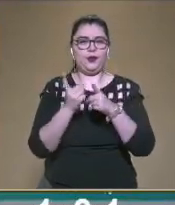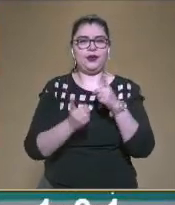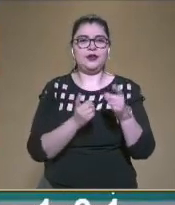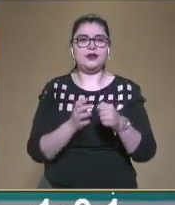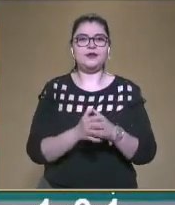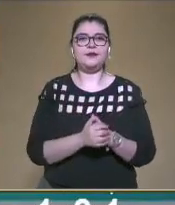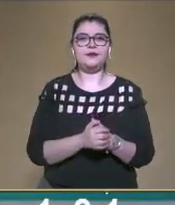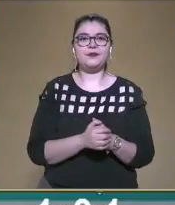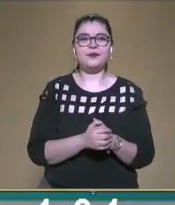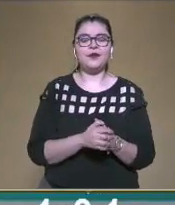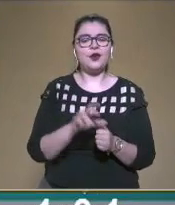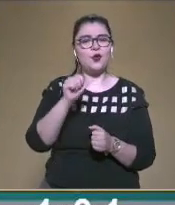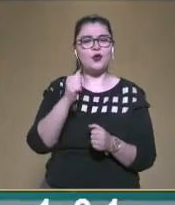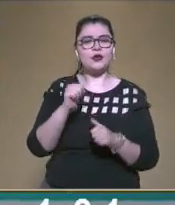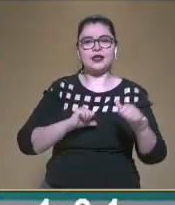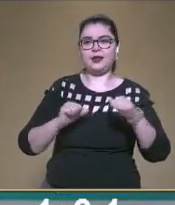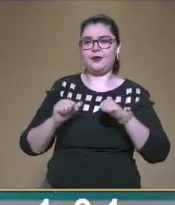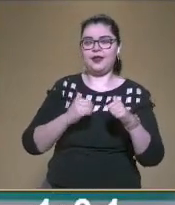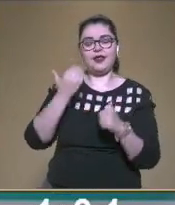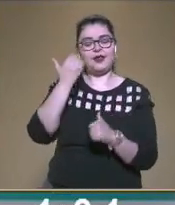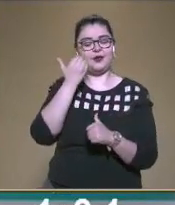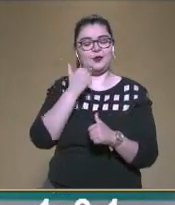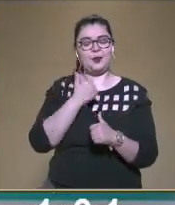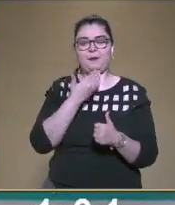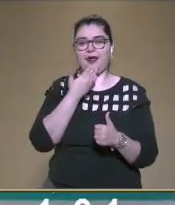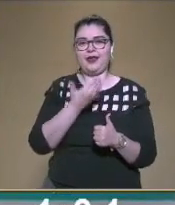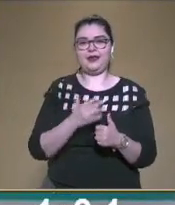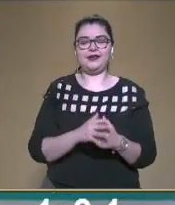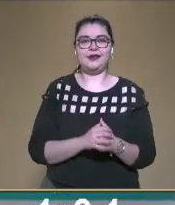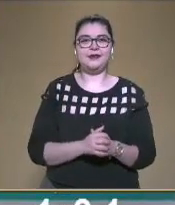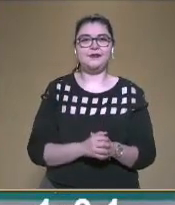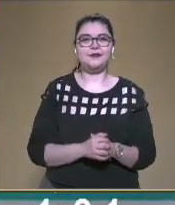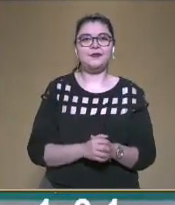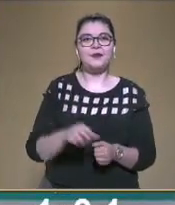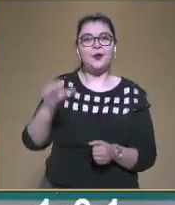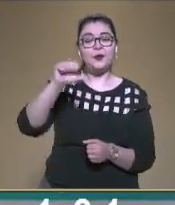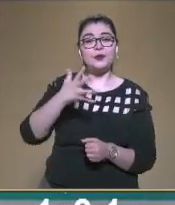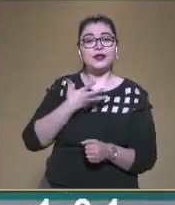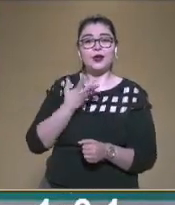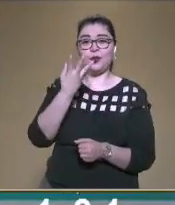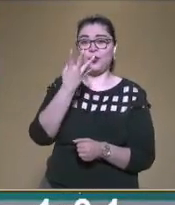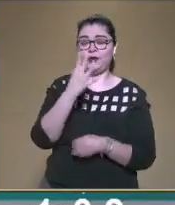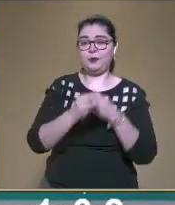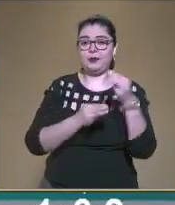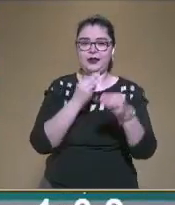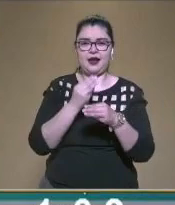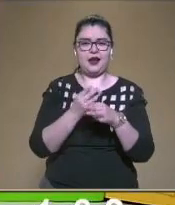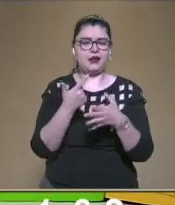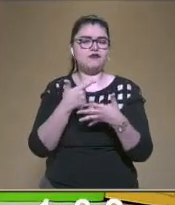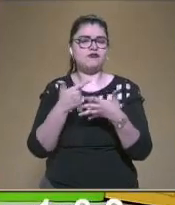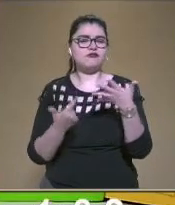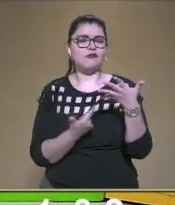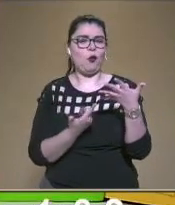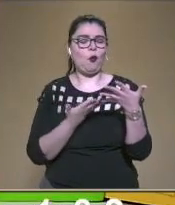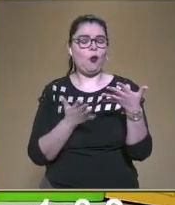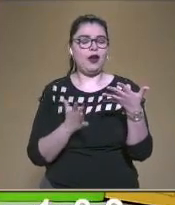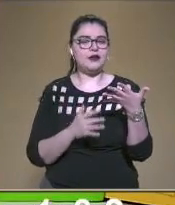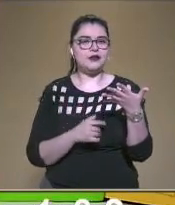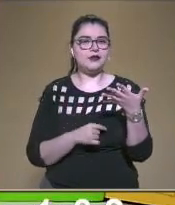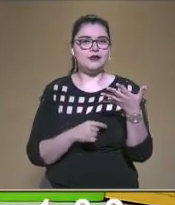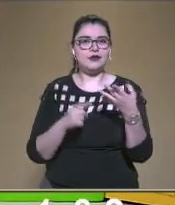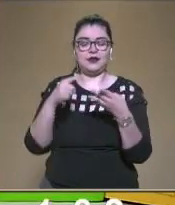el día viernes, maestro. Hoy vamos a repasar cuatro asignaturas, maestro. ¿Cuáles son? Así es, vamos a empezar